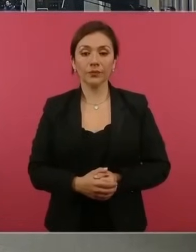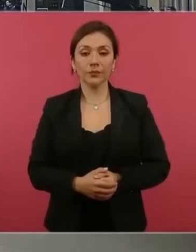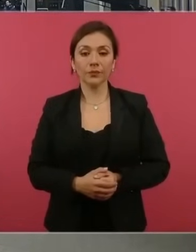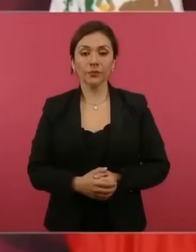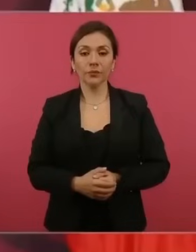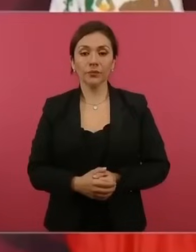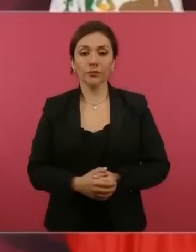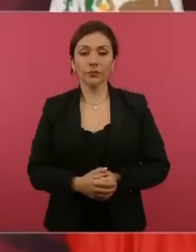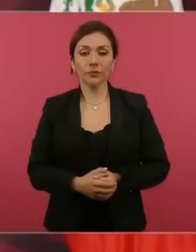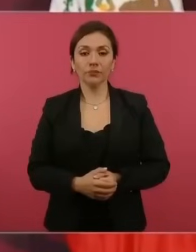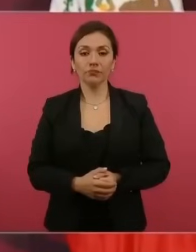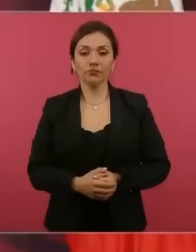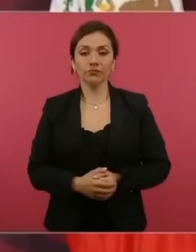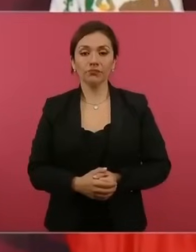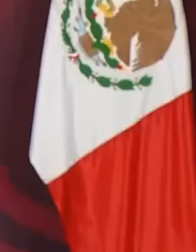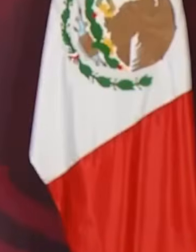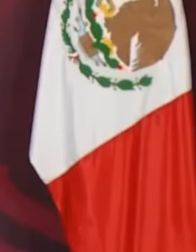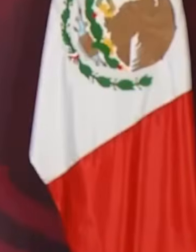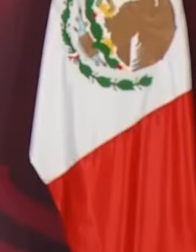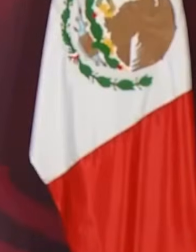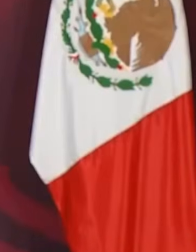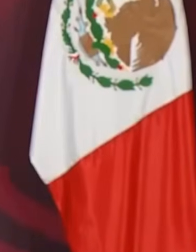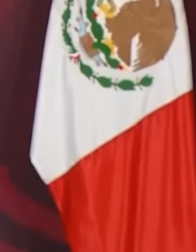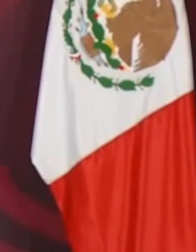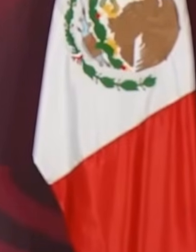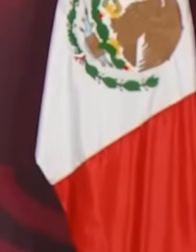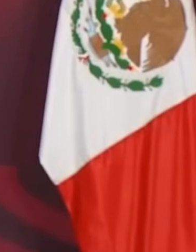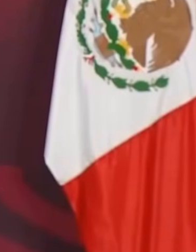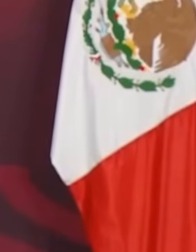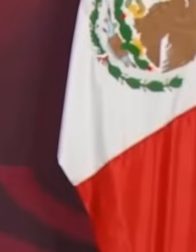es que están muy,